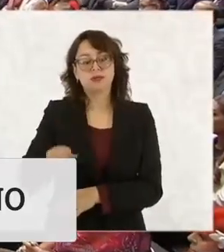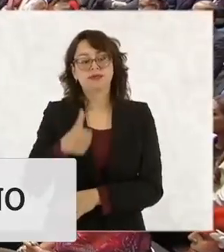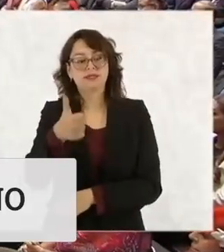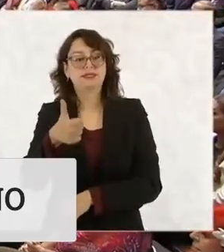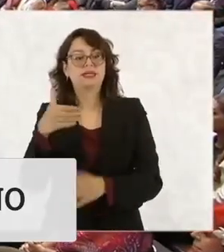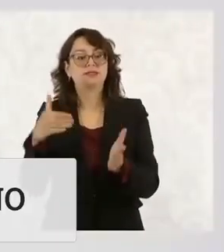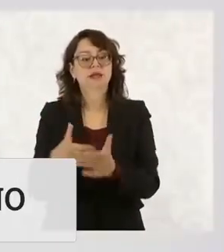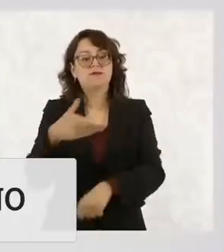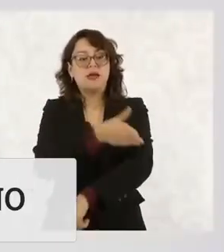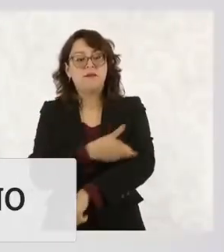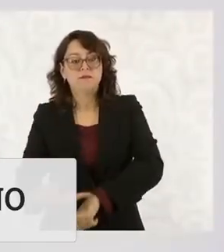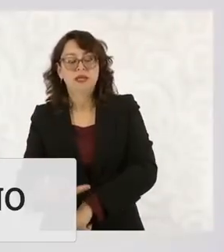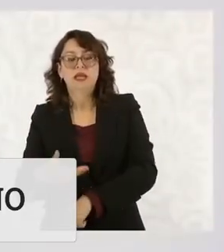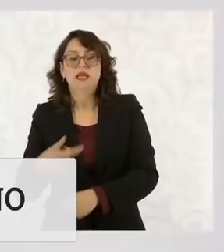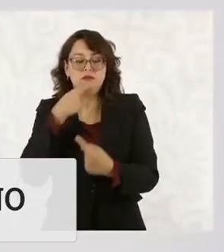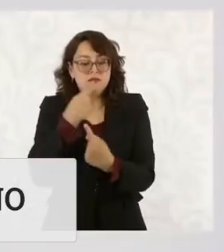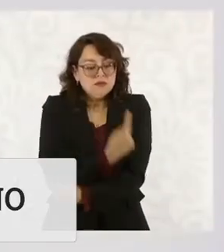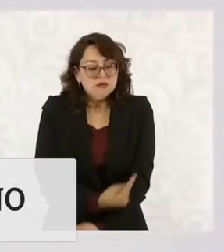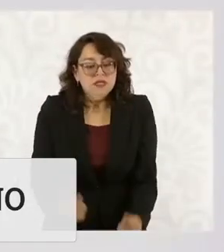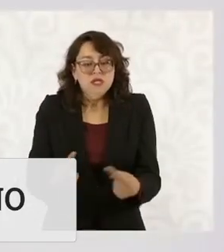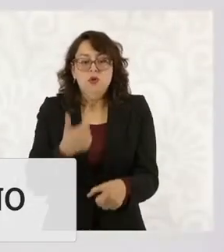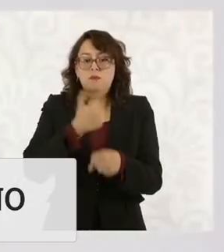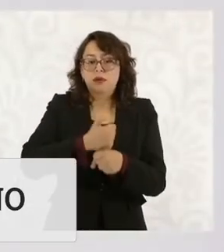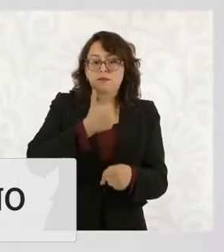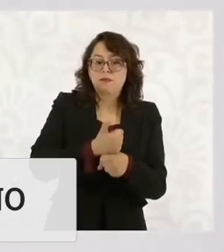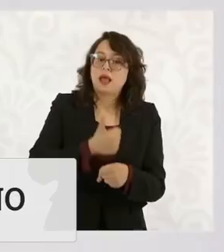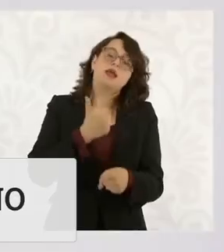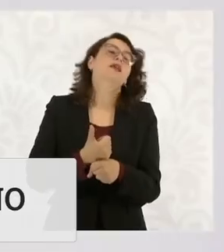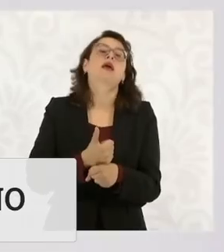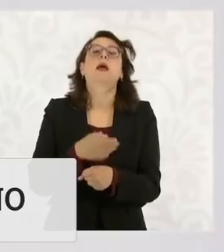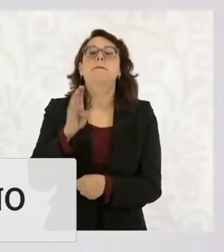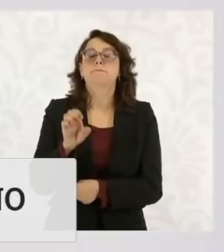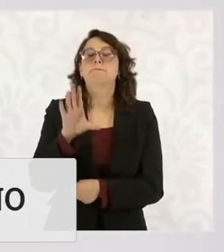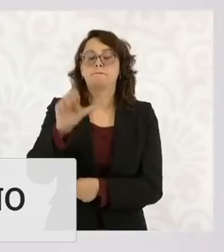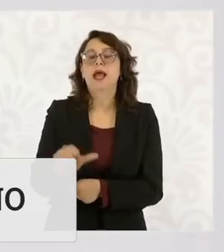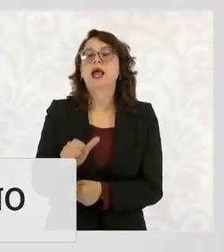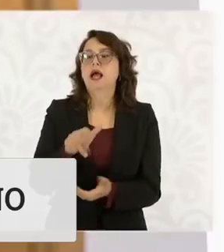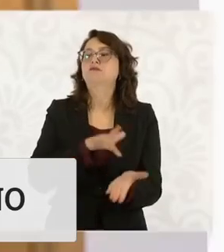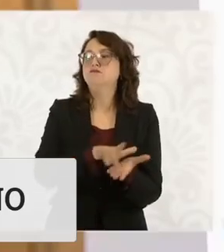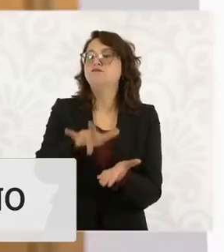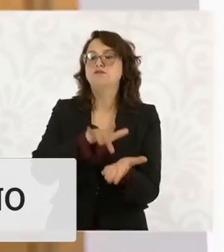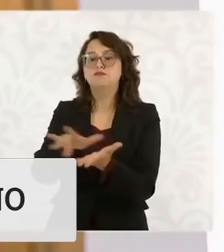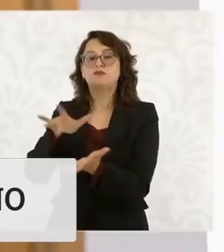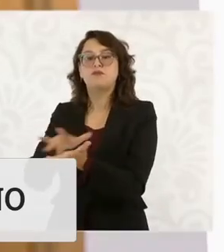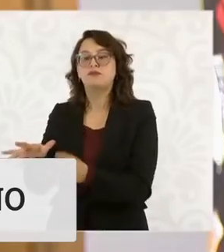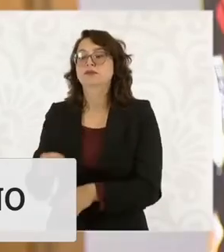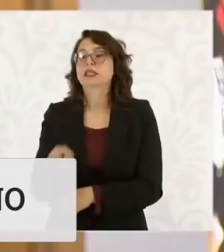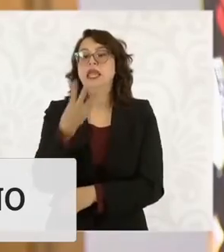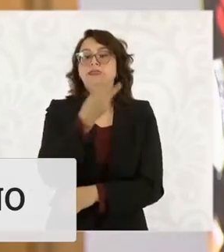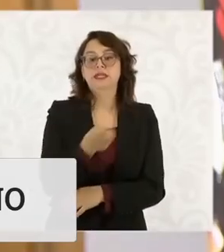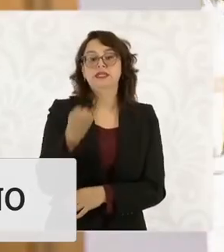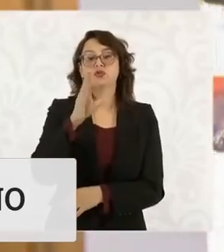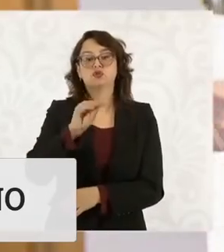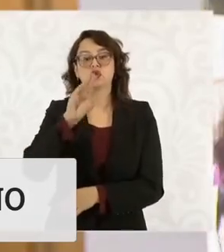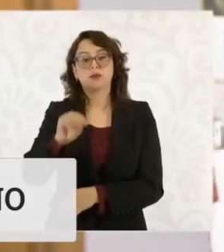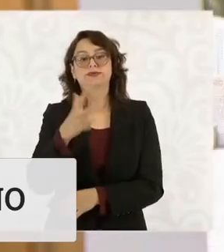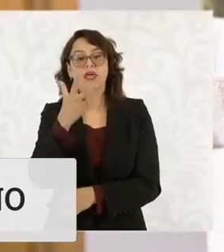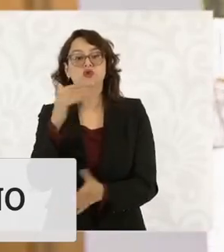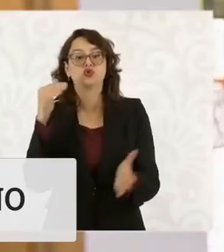3,196,000 familias con hijas e hijos en primaria reciben becas educativas.